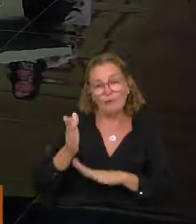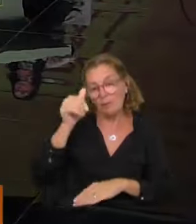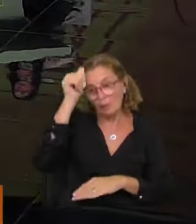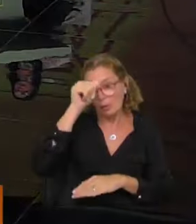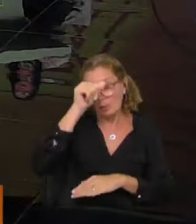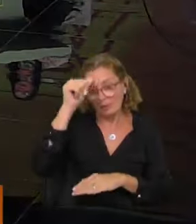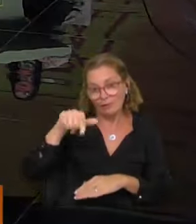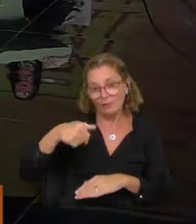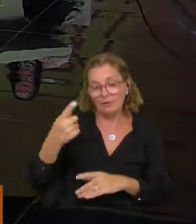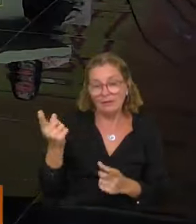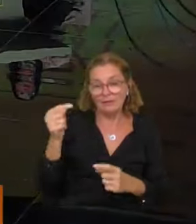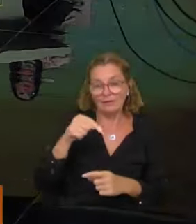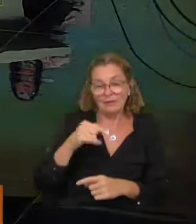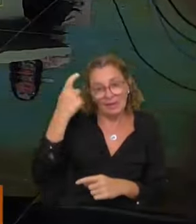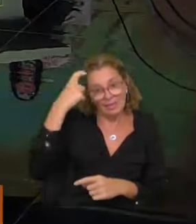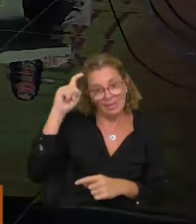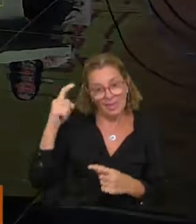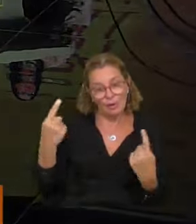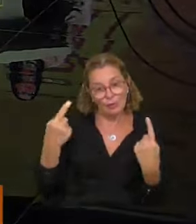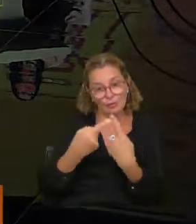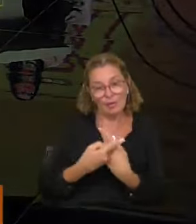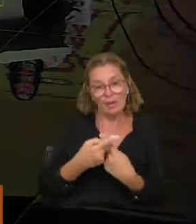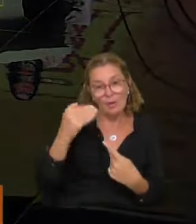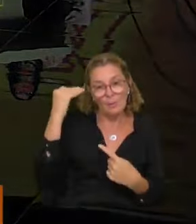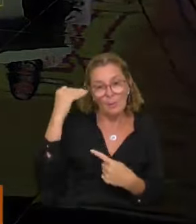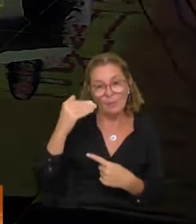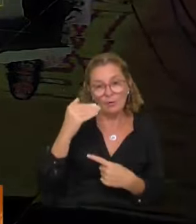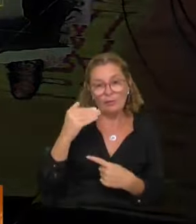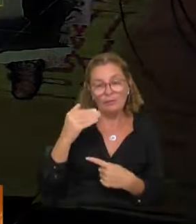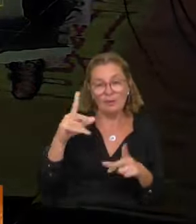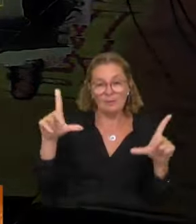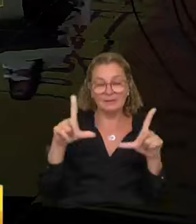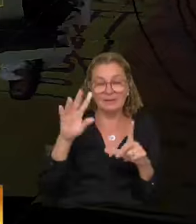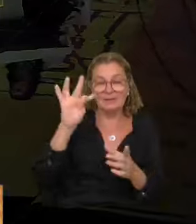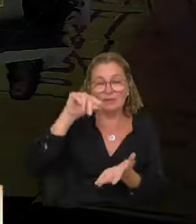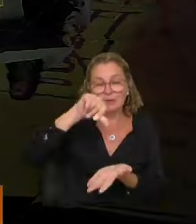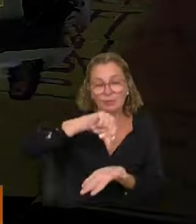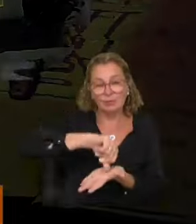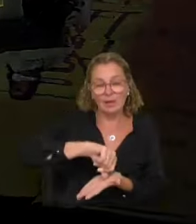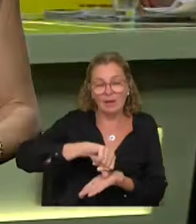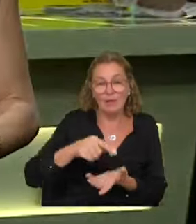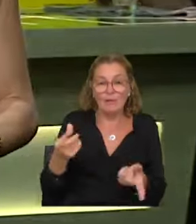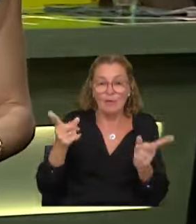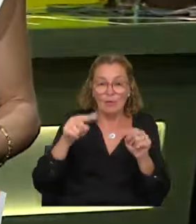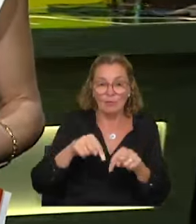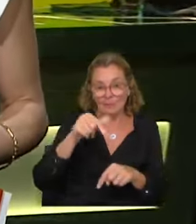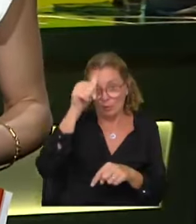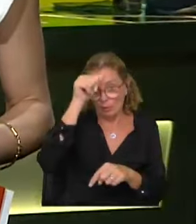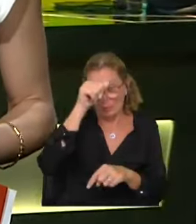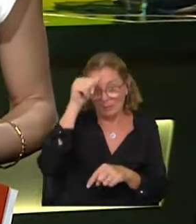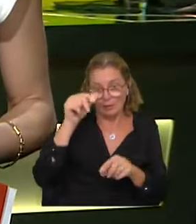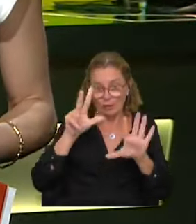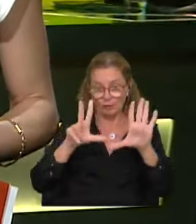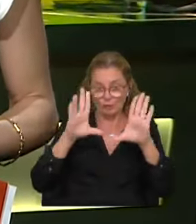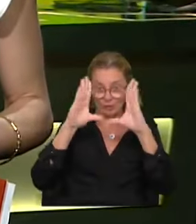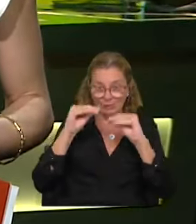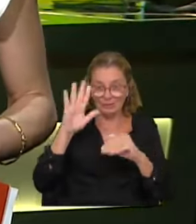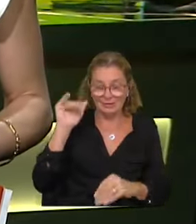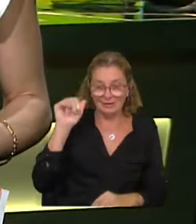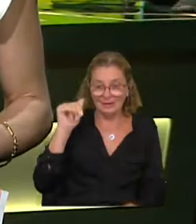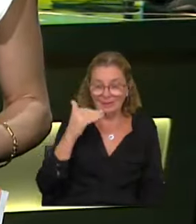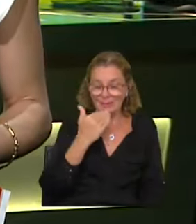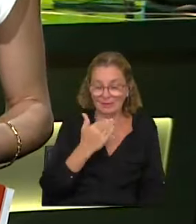viene ya se viene ideas cruzadas con el profe piña irua a la pantalla de TV ciudad nosotros volvemos el domingo a las 20 horas en vivo chao Gracias